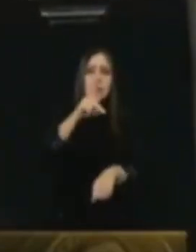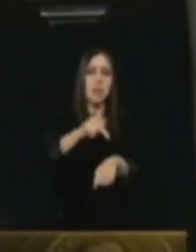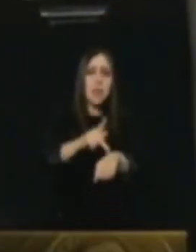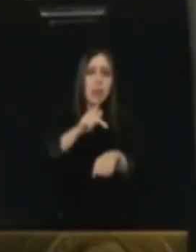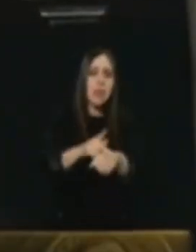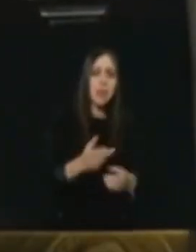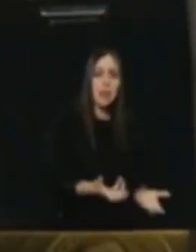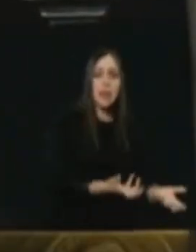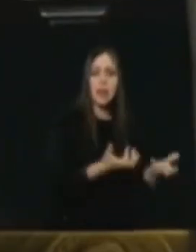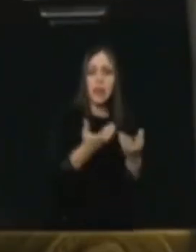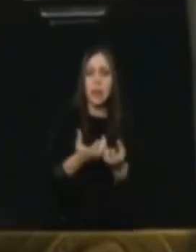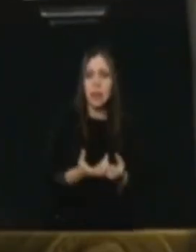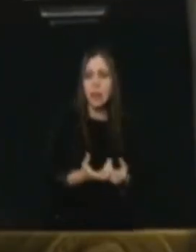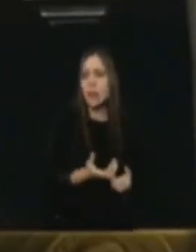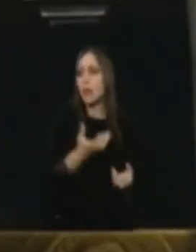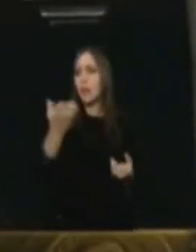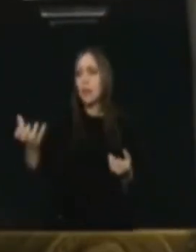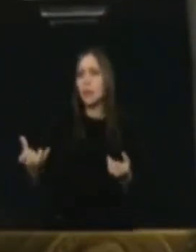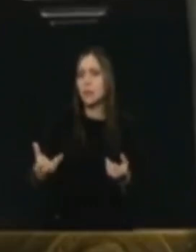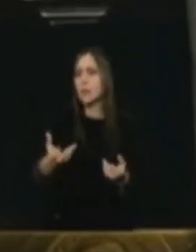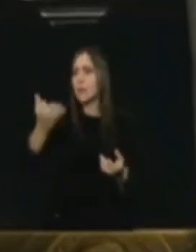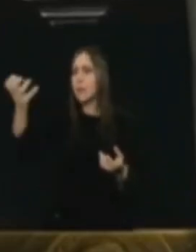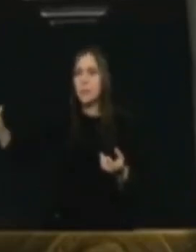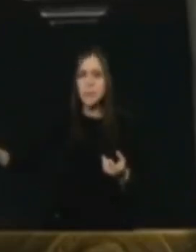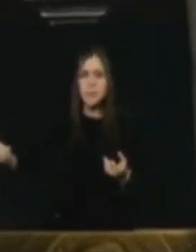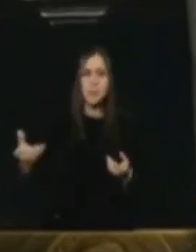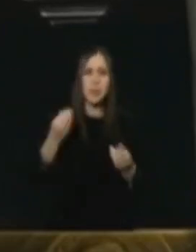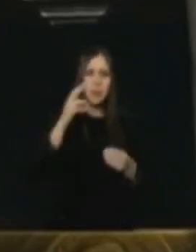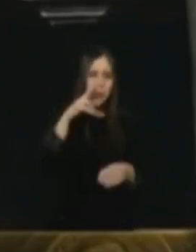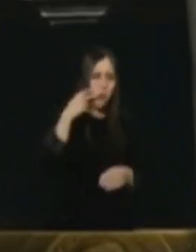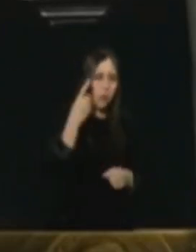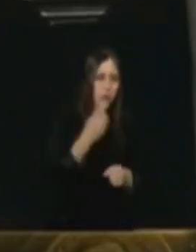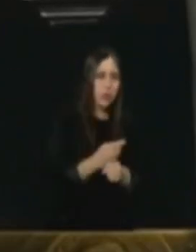mano en mano, además de